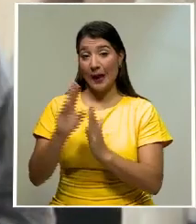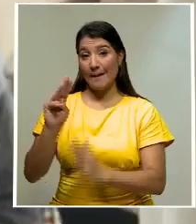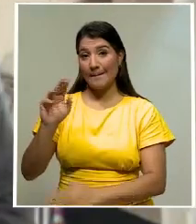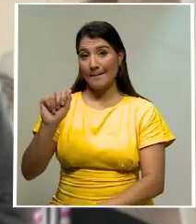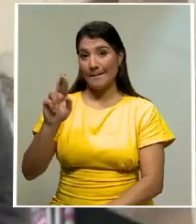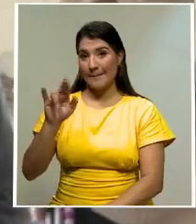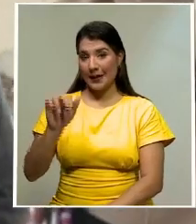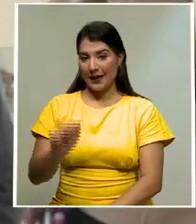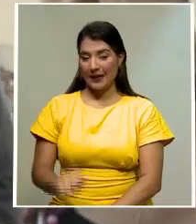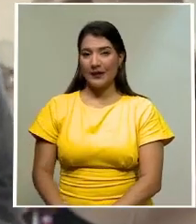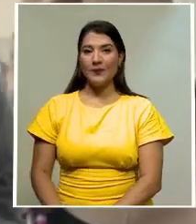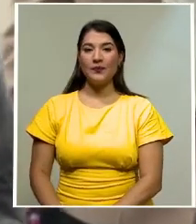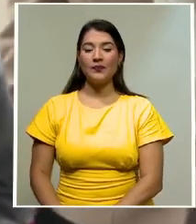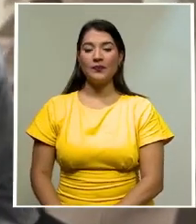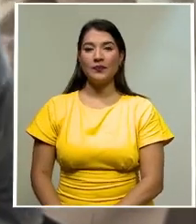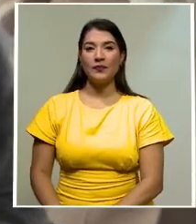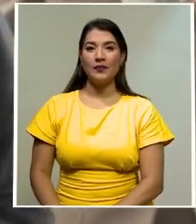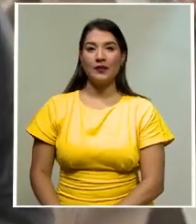Estamos